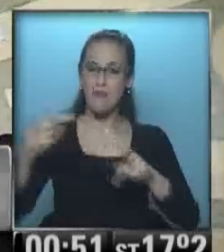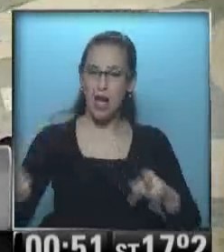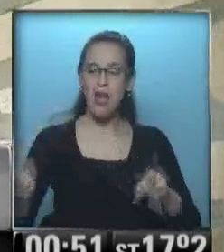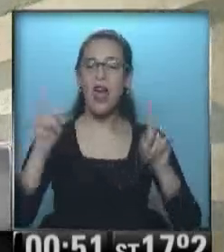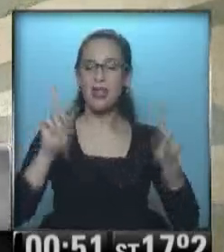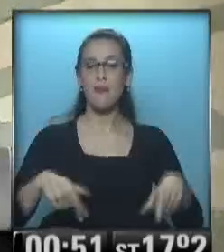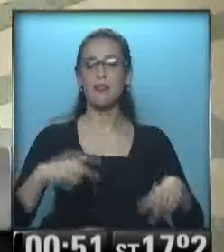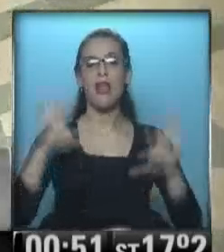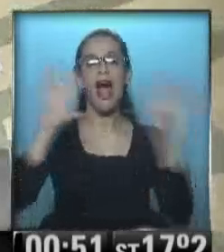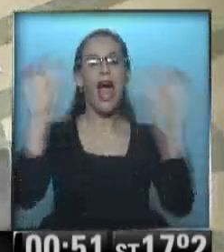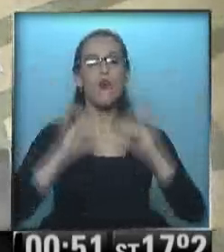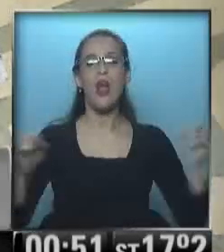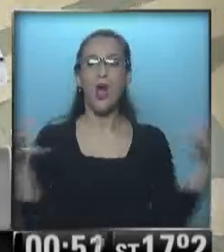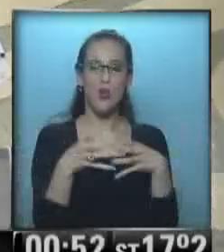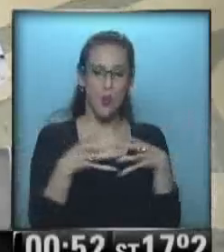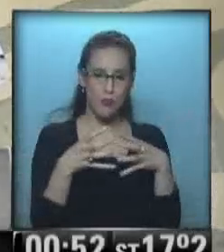para él.